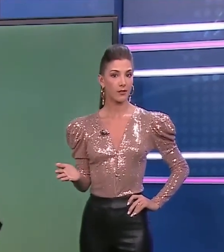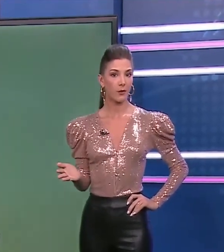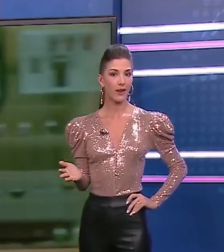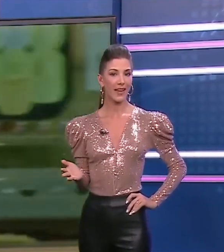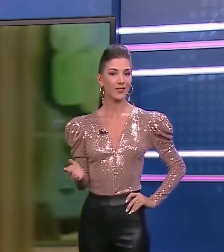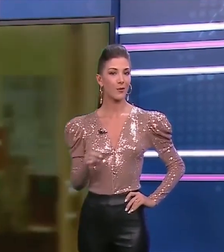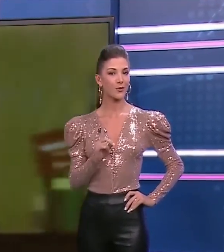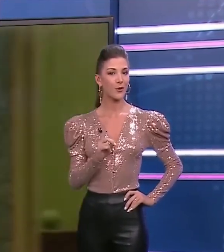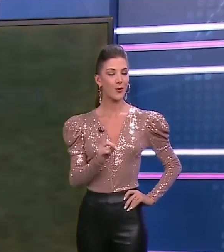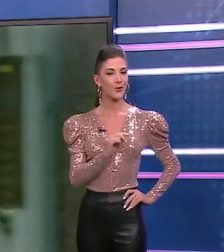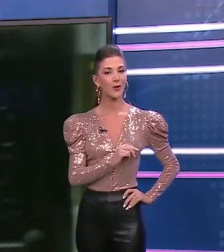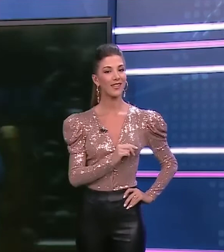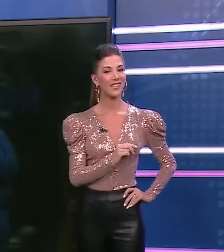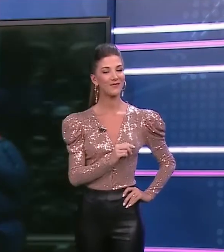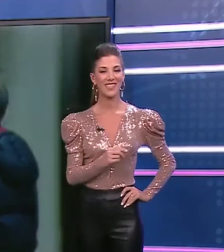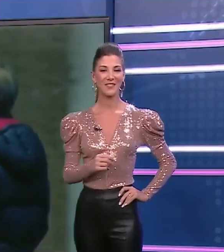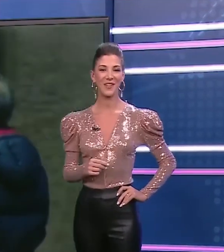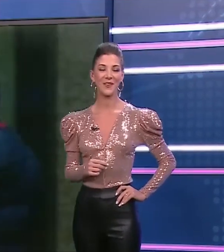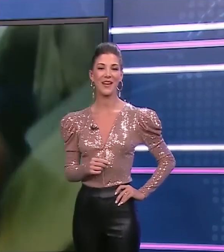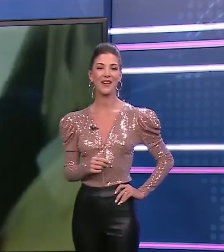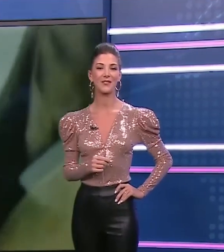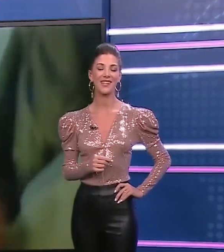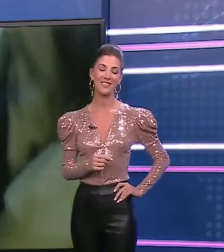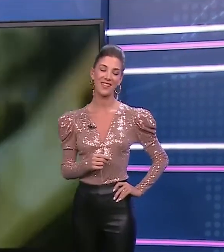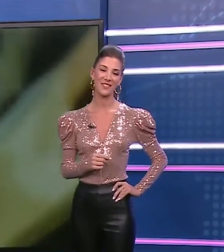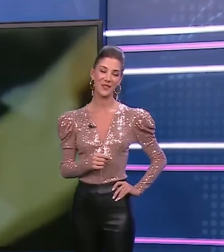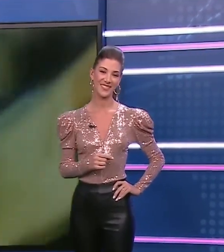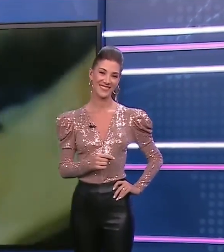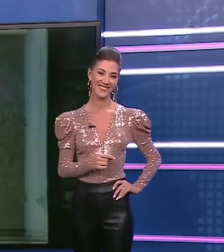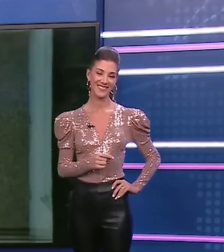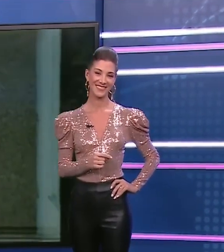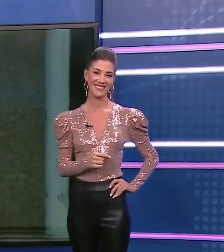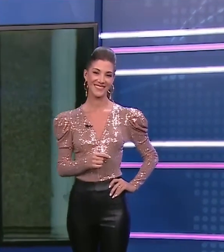Sencillo que nos recuerda que somos un solo latín. Les envío un abrazo grande. Feliz noche.